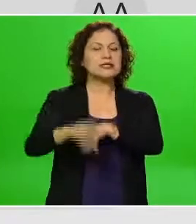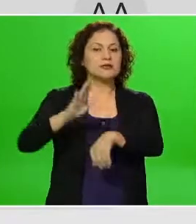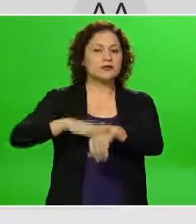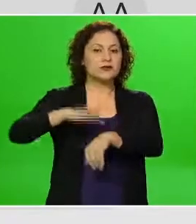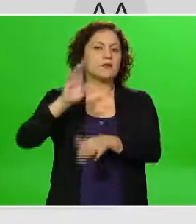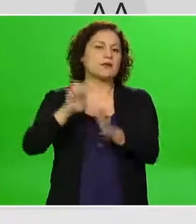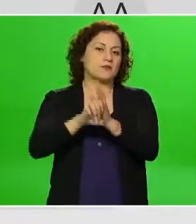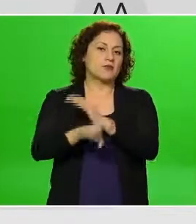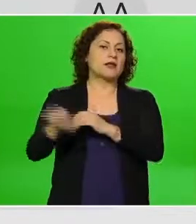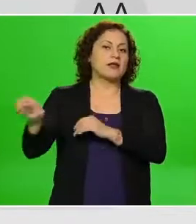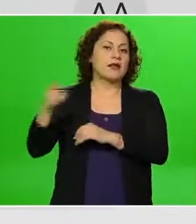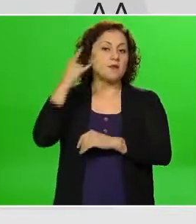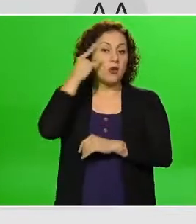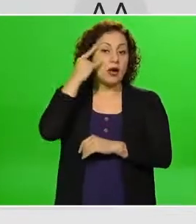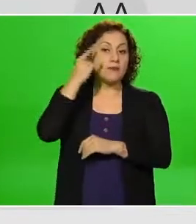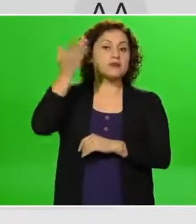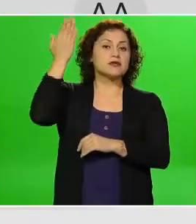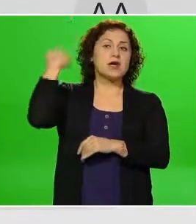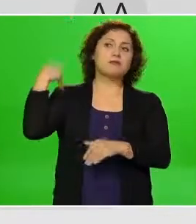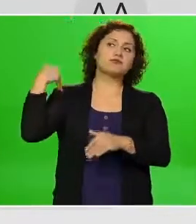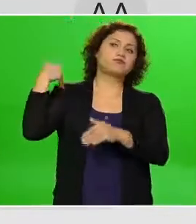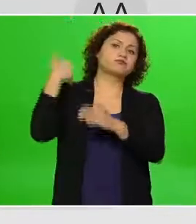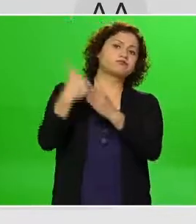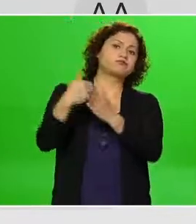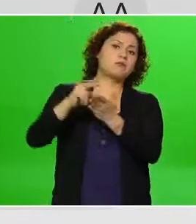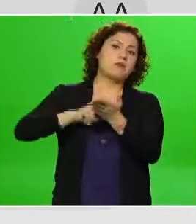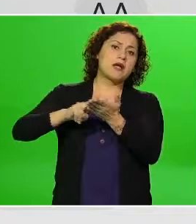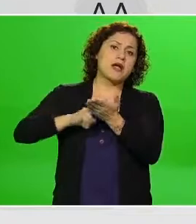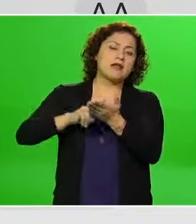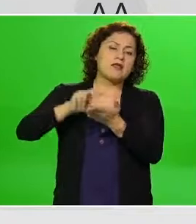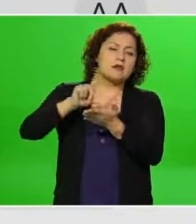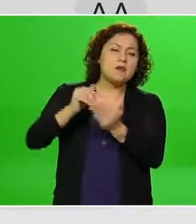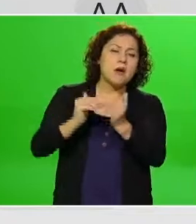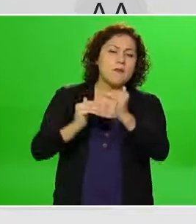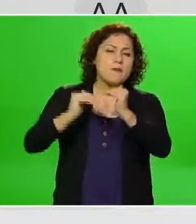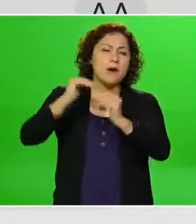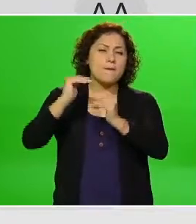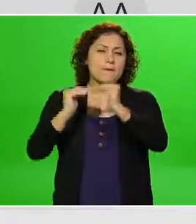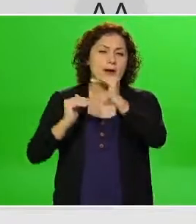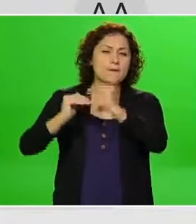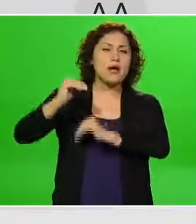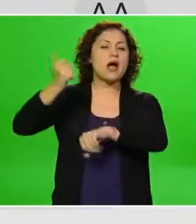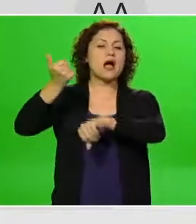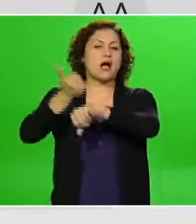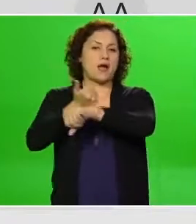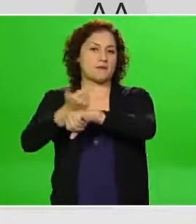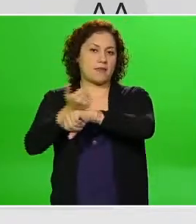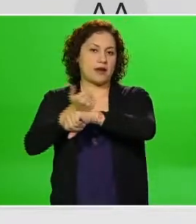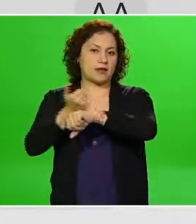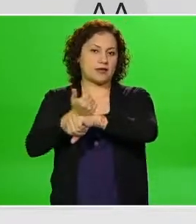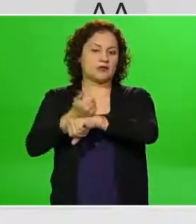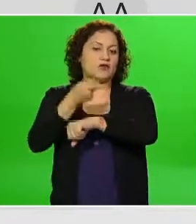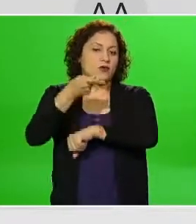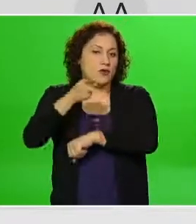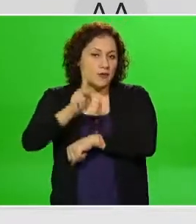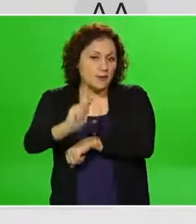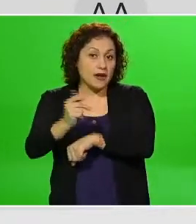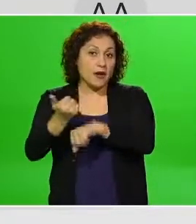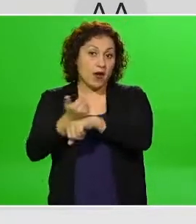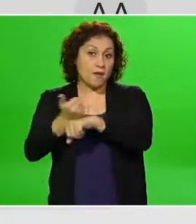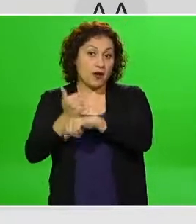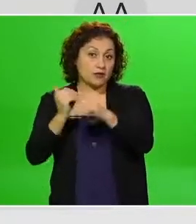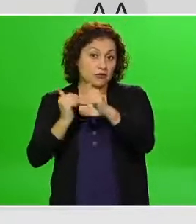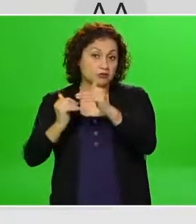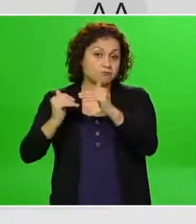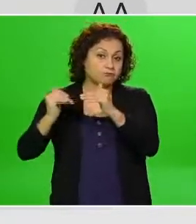de Campeche, que había estado en verde, puede subir a un amarillo. Pero es un amarillo que más que una tendencia ascendente